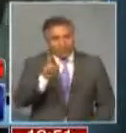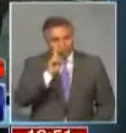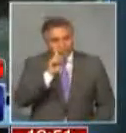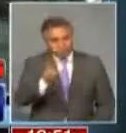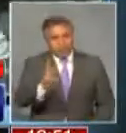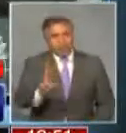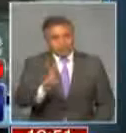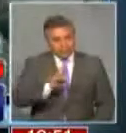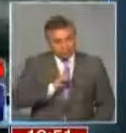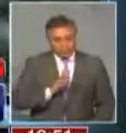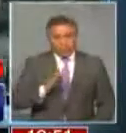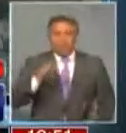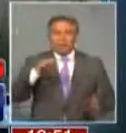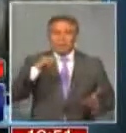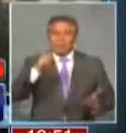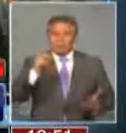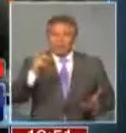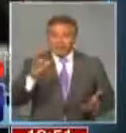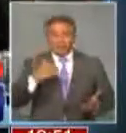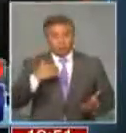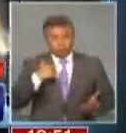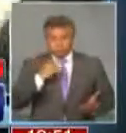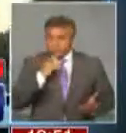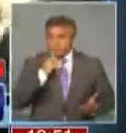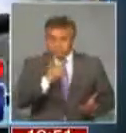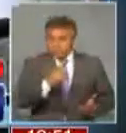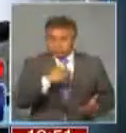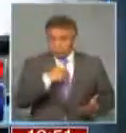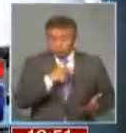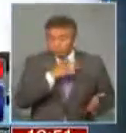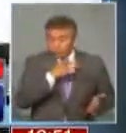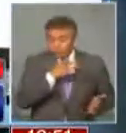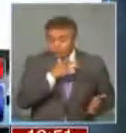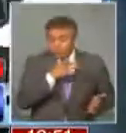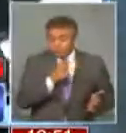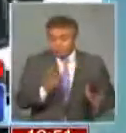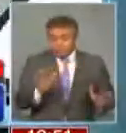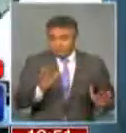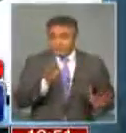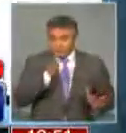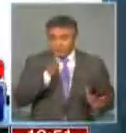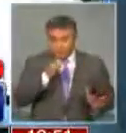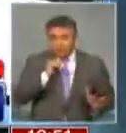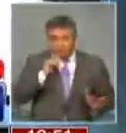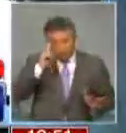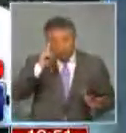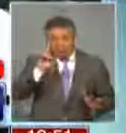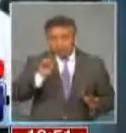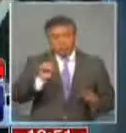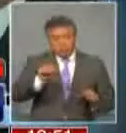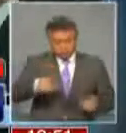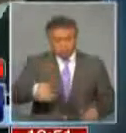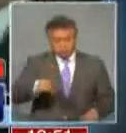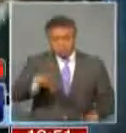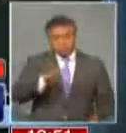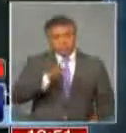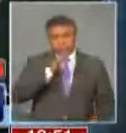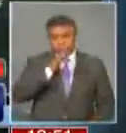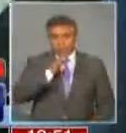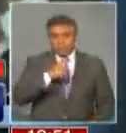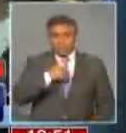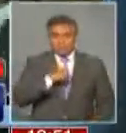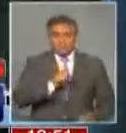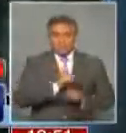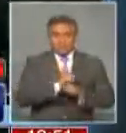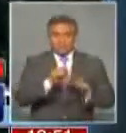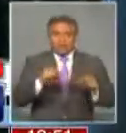Matilde, pienso que usted puede tener la respuesta. Matilde, que le acabo de responder que no sé, ¿qué más le puedo decir? Me parece una respuesta aceptable. Ahora, no le puedo